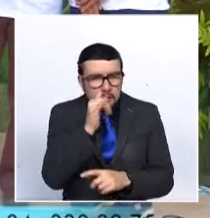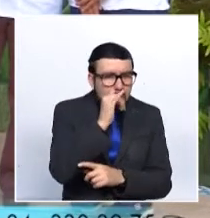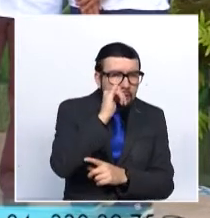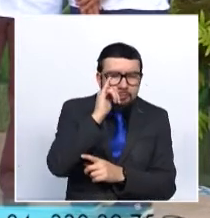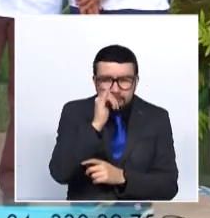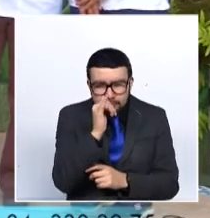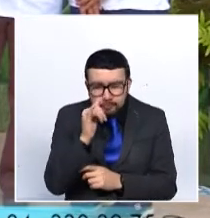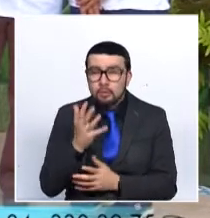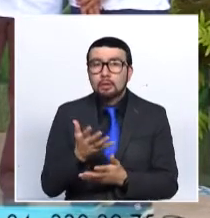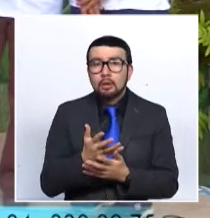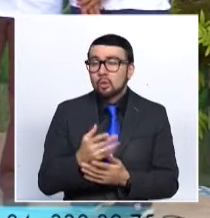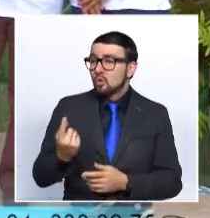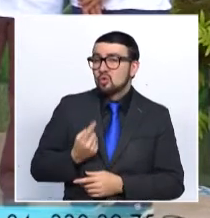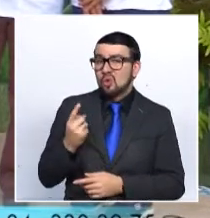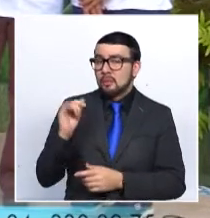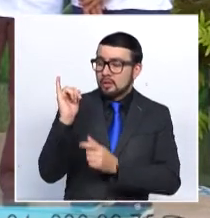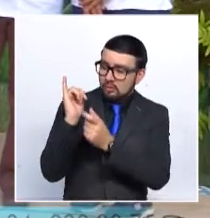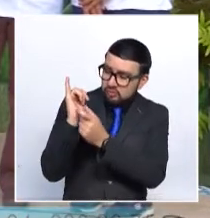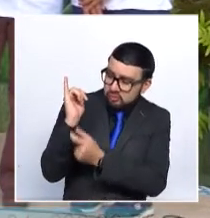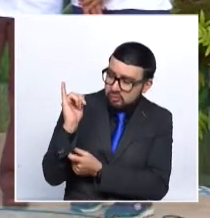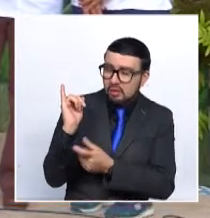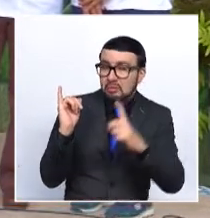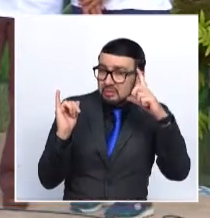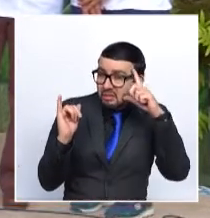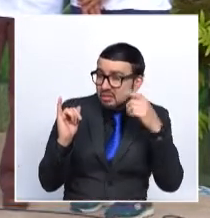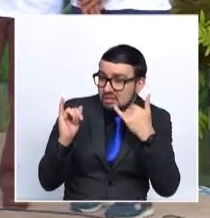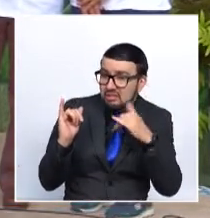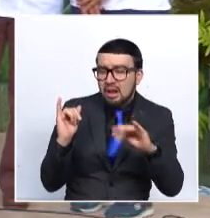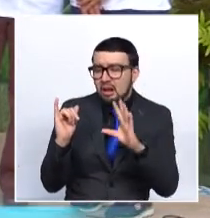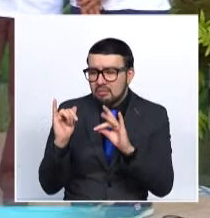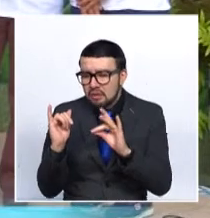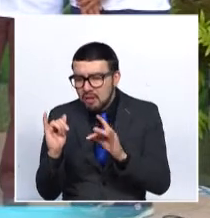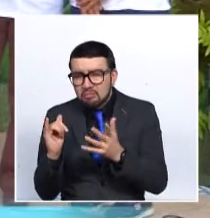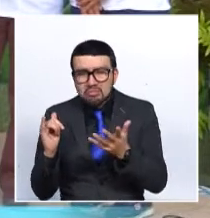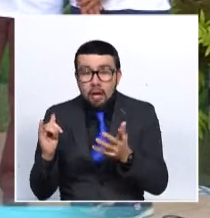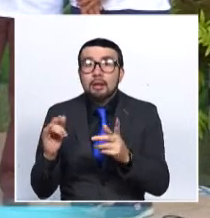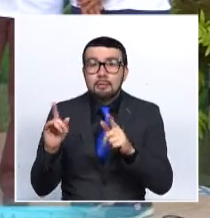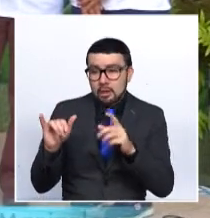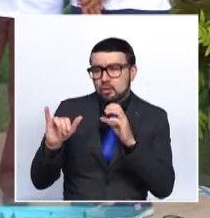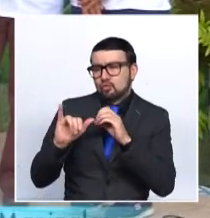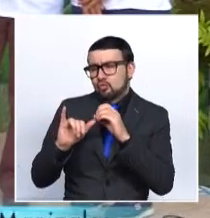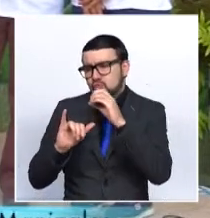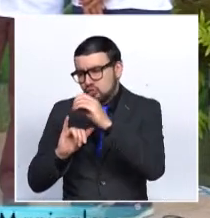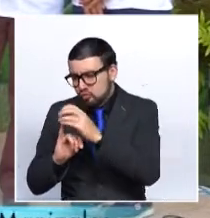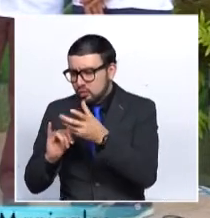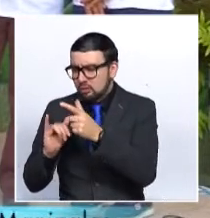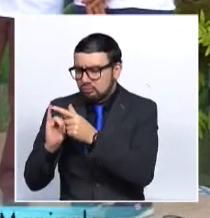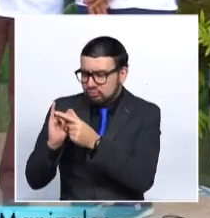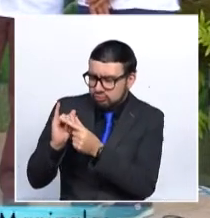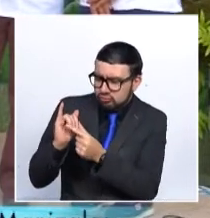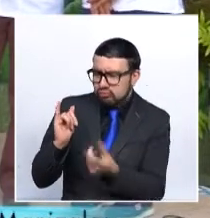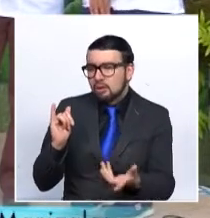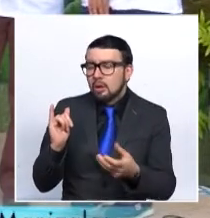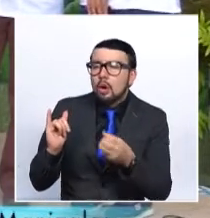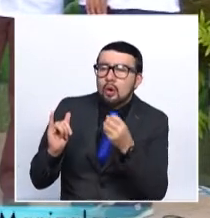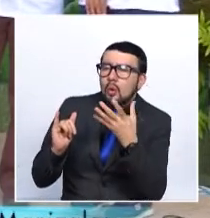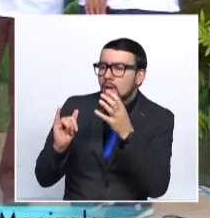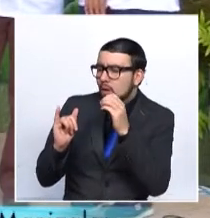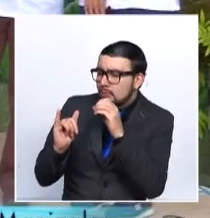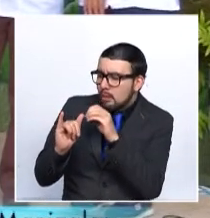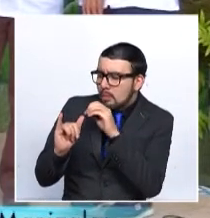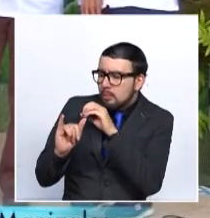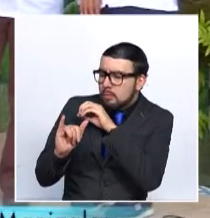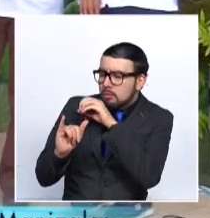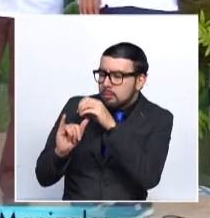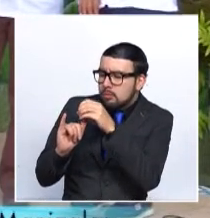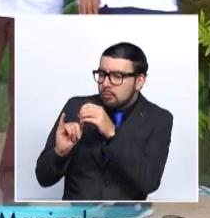ver no solamente su cuello uterino, su vagina, el estado del flujo, ver los ovarios, el endometrio, contar el número de folículos que tiene,